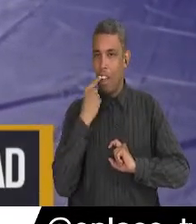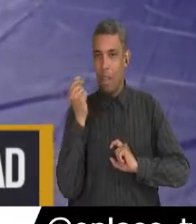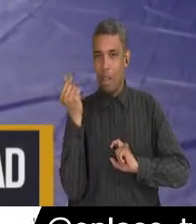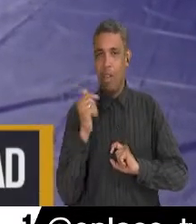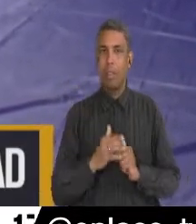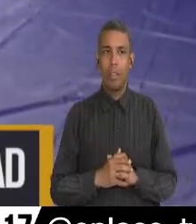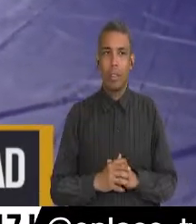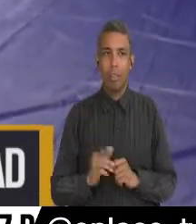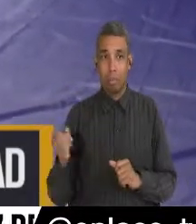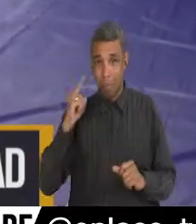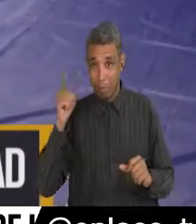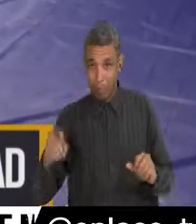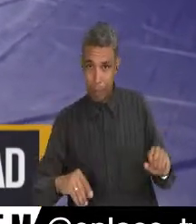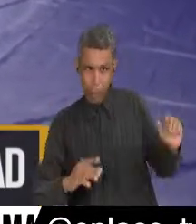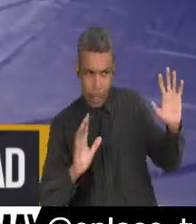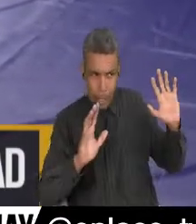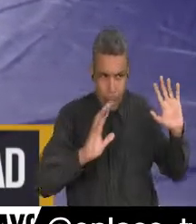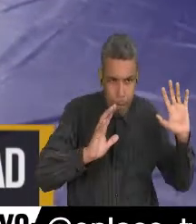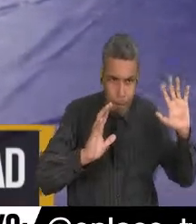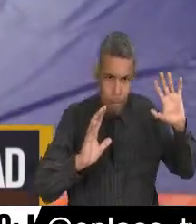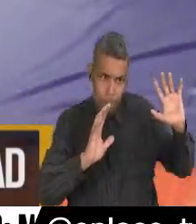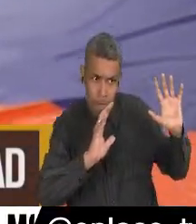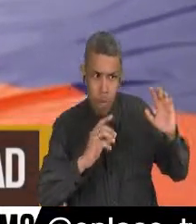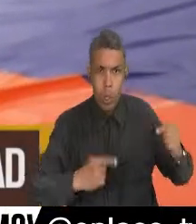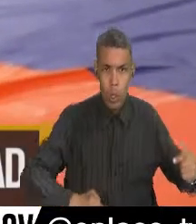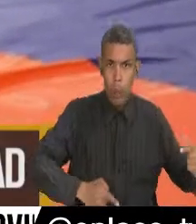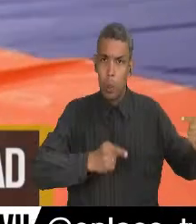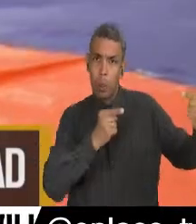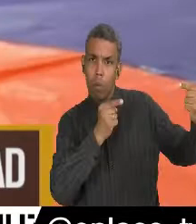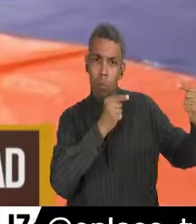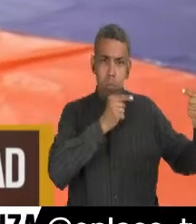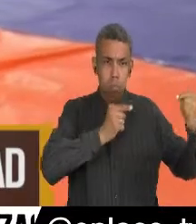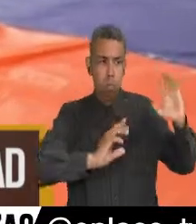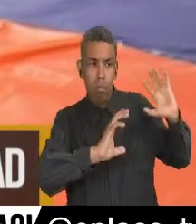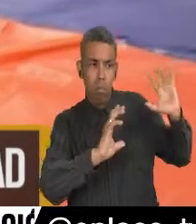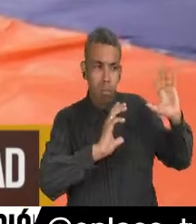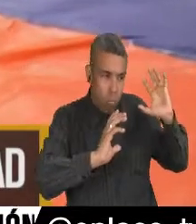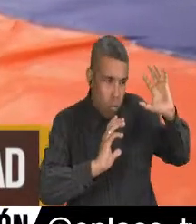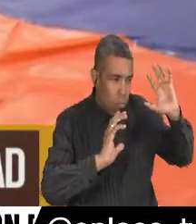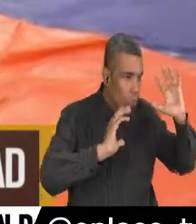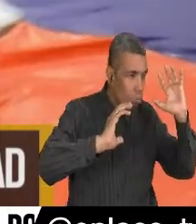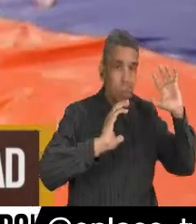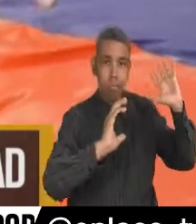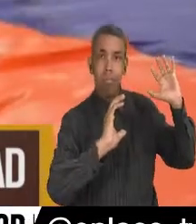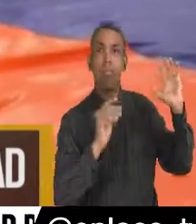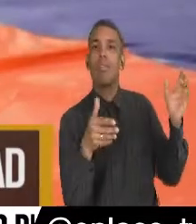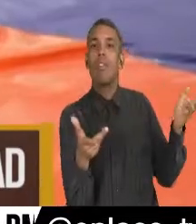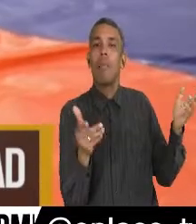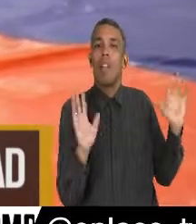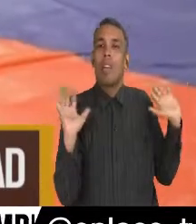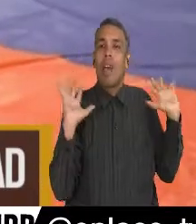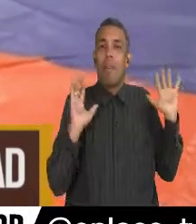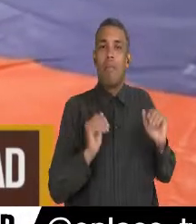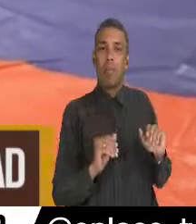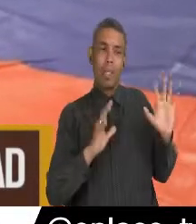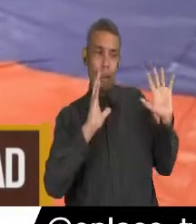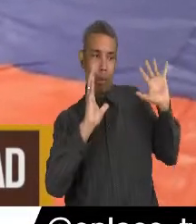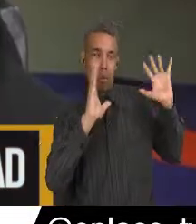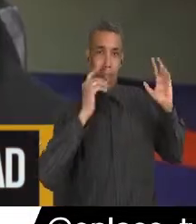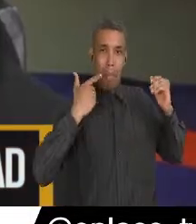es un deporte en el cual cada participante intenta derrotar a su rival con llaves y proyecciones utilizando solo la parte superior del